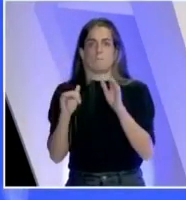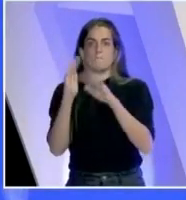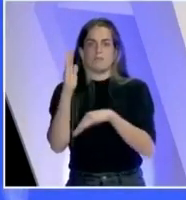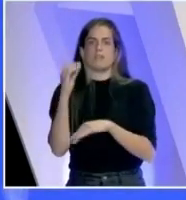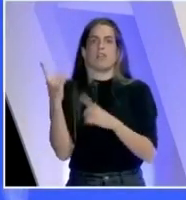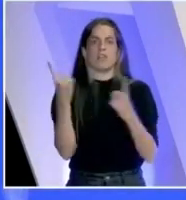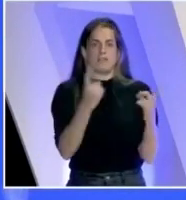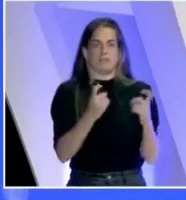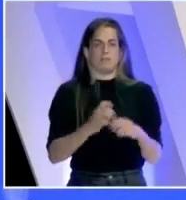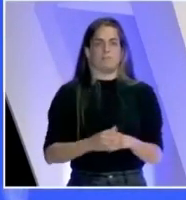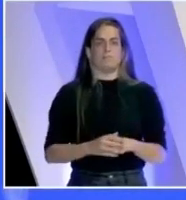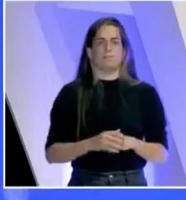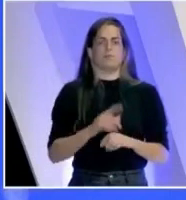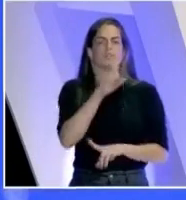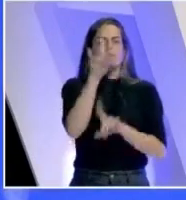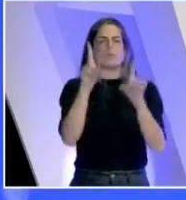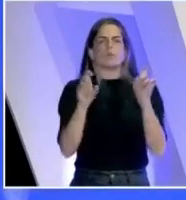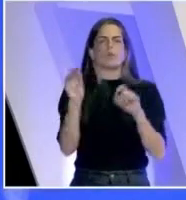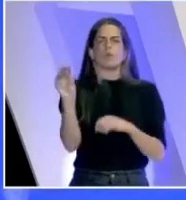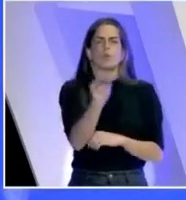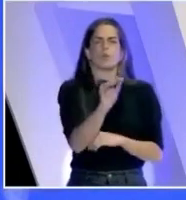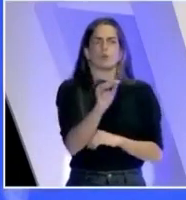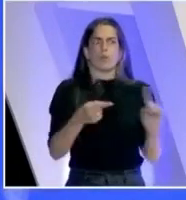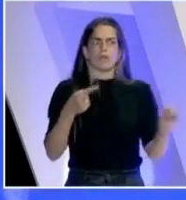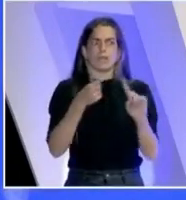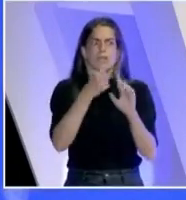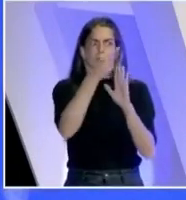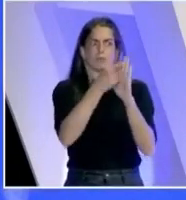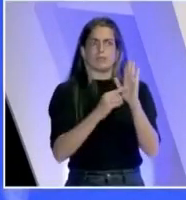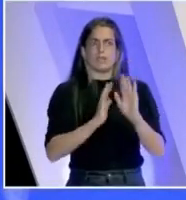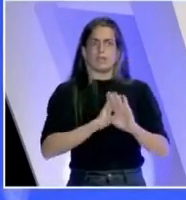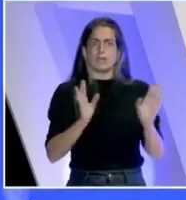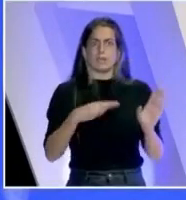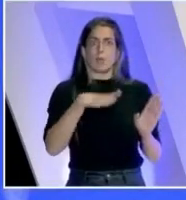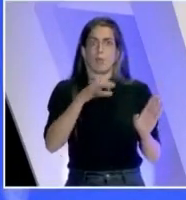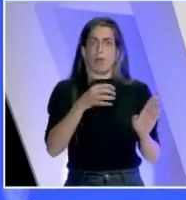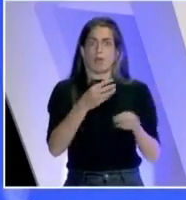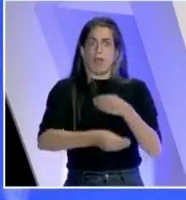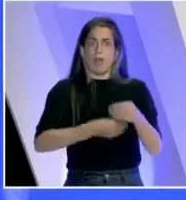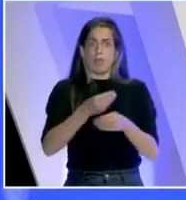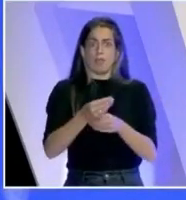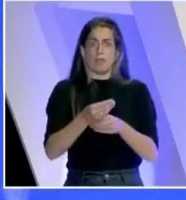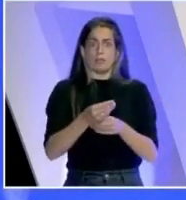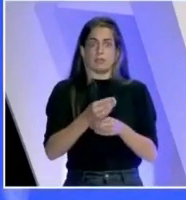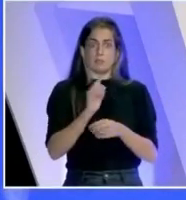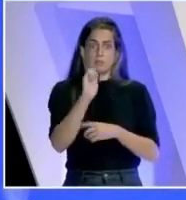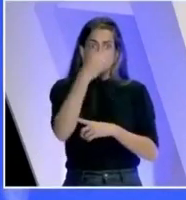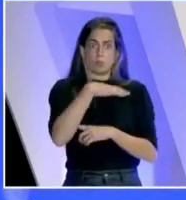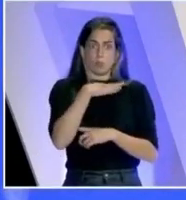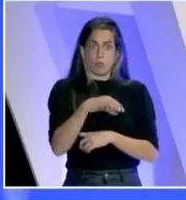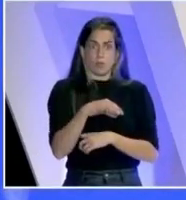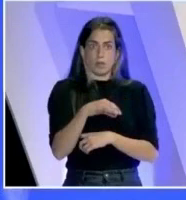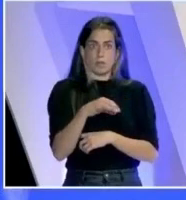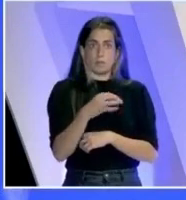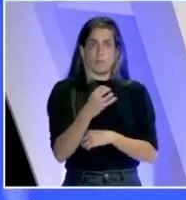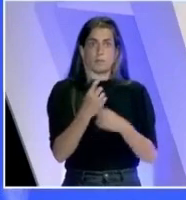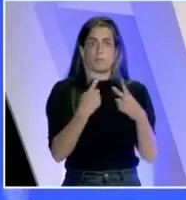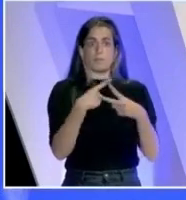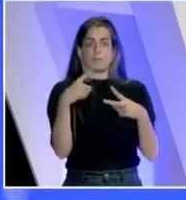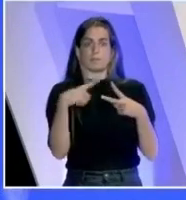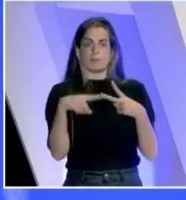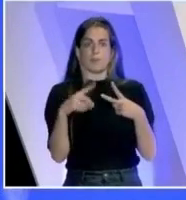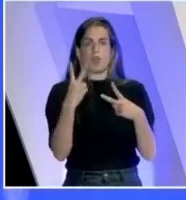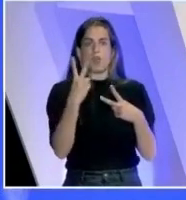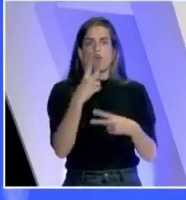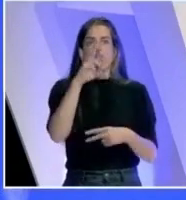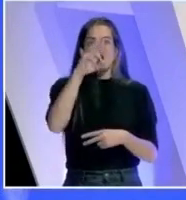porcentuales. La pregunta es, ¿esos son los objetivos? ¿Puede hacerse? ¿Puede lograrse? Hay al menos dos poderosas